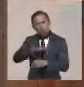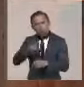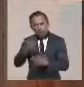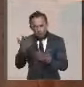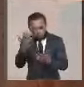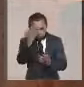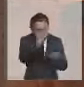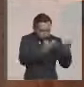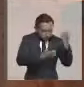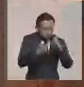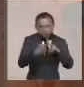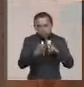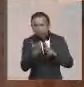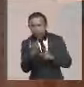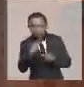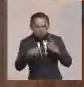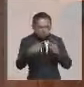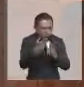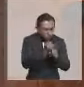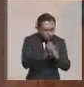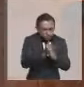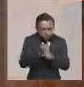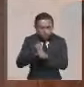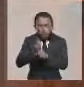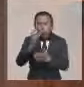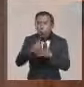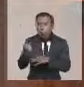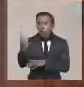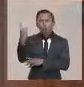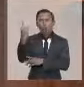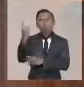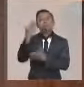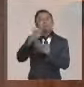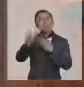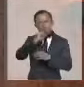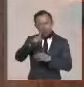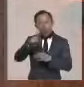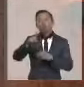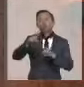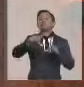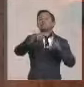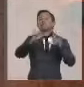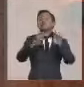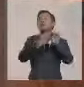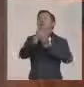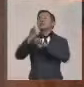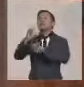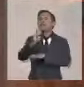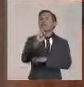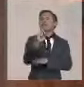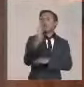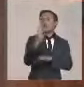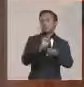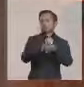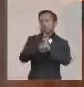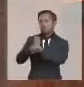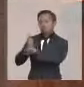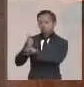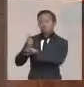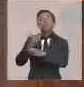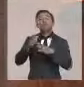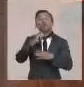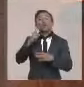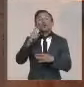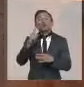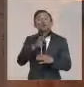Fiscalía General, sino las 32, y por supuesto una Fiscalía Anticorrupción. Y al mismo tiempo sí tenemos que trabajar